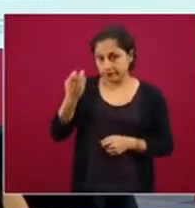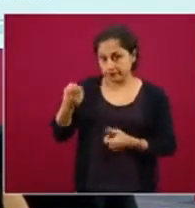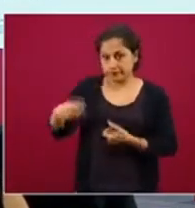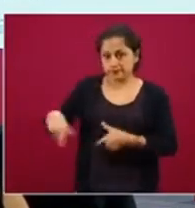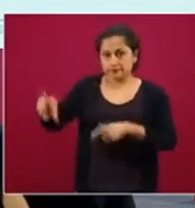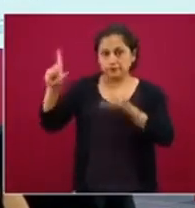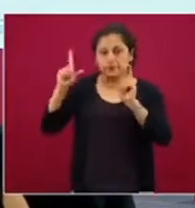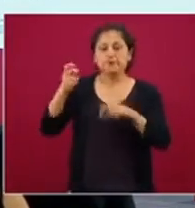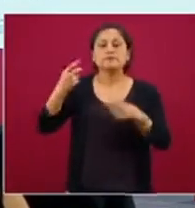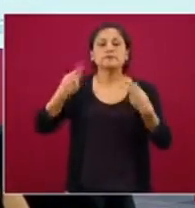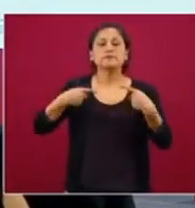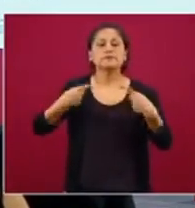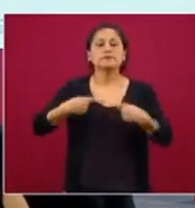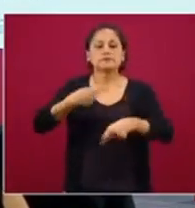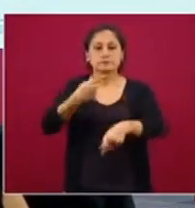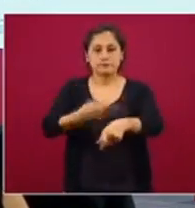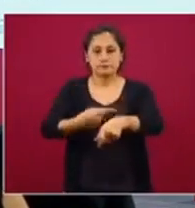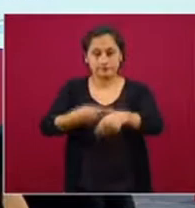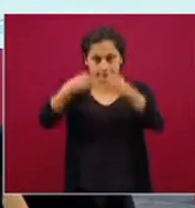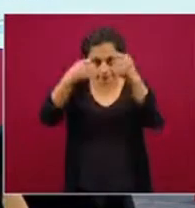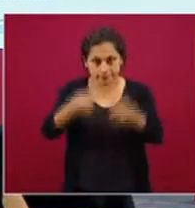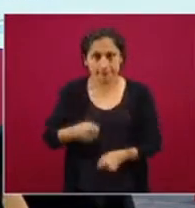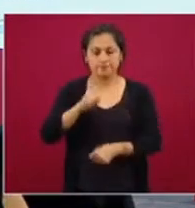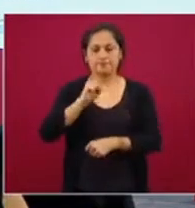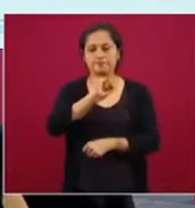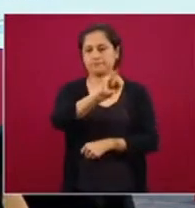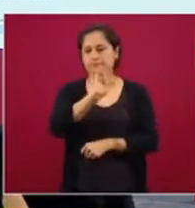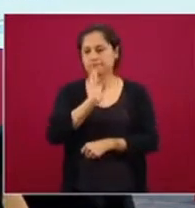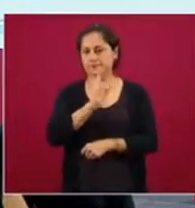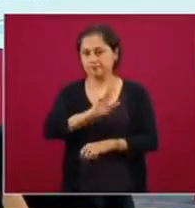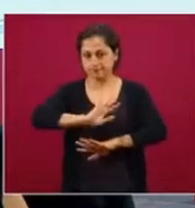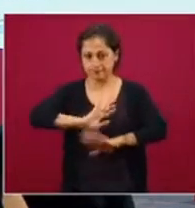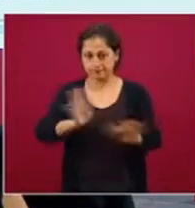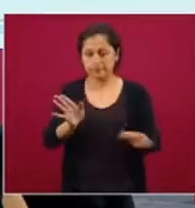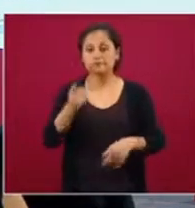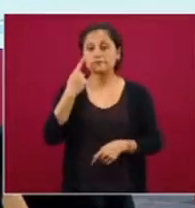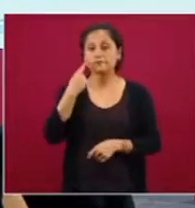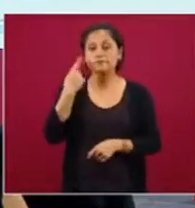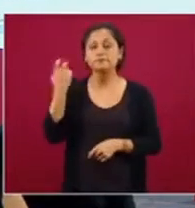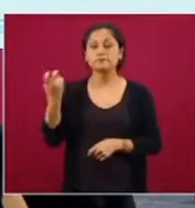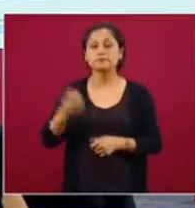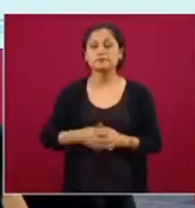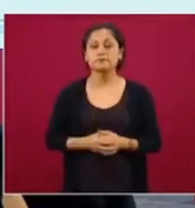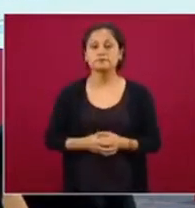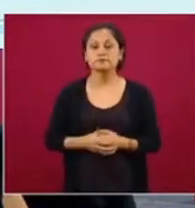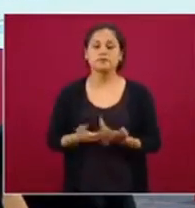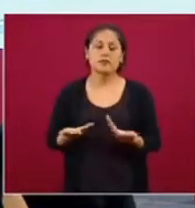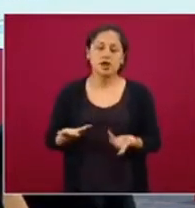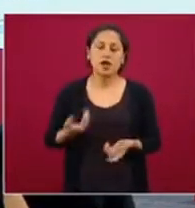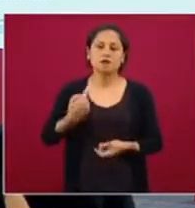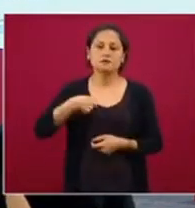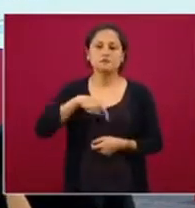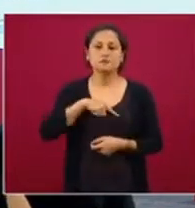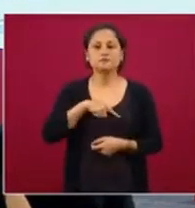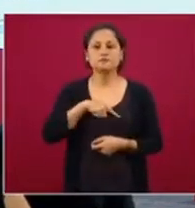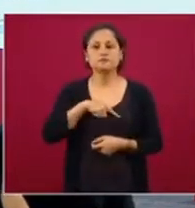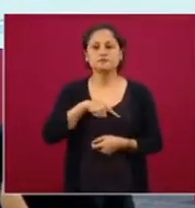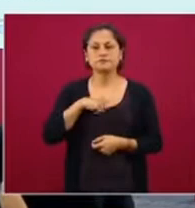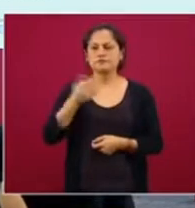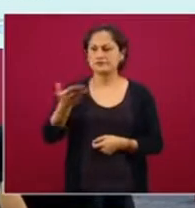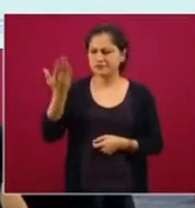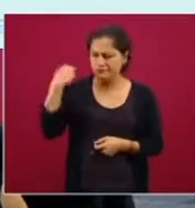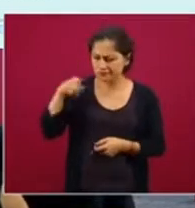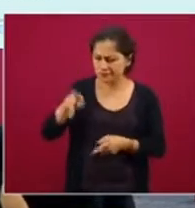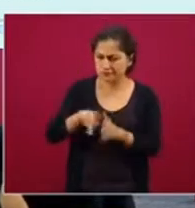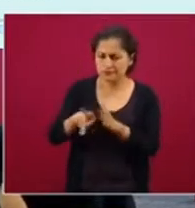y aquí también para quitar la posibilidad de que el retardo de notificación, un colega lo preguntaba el otro